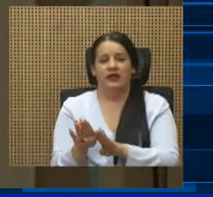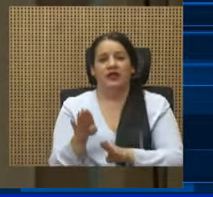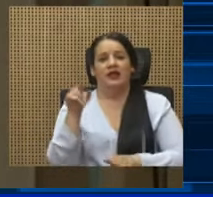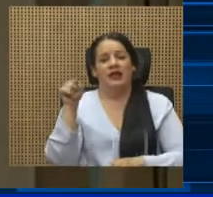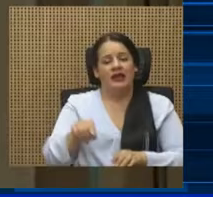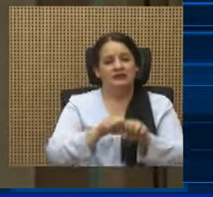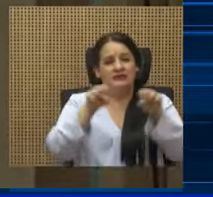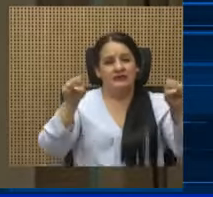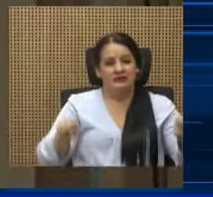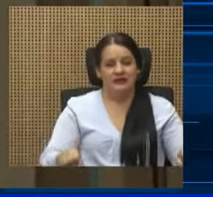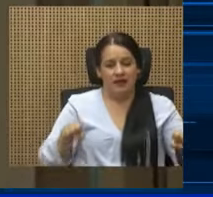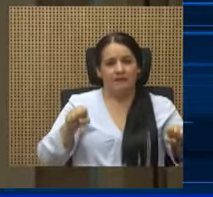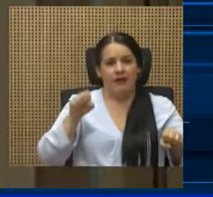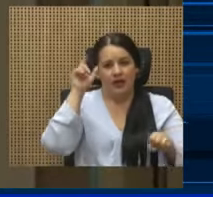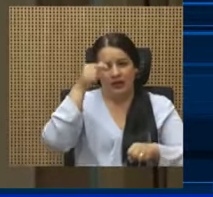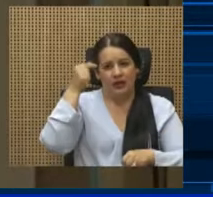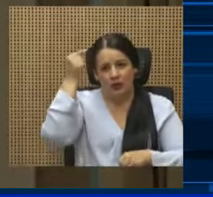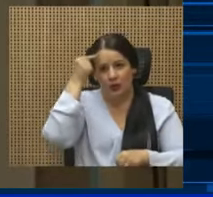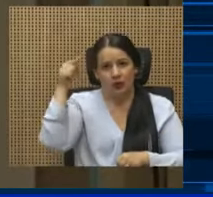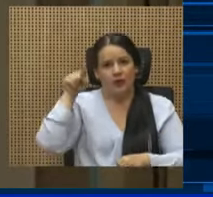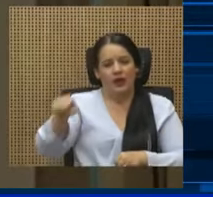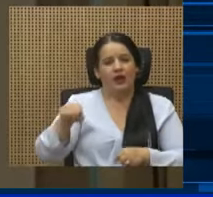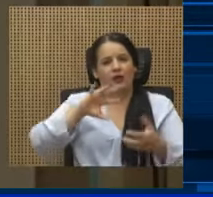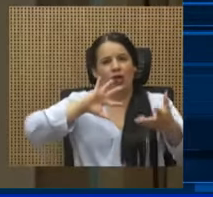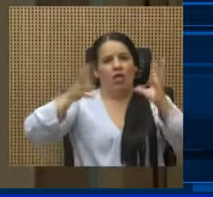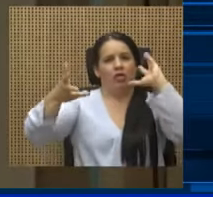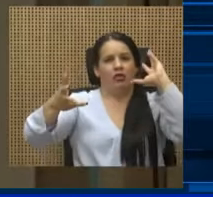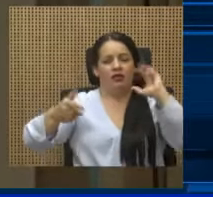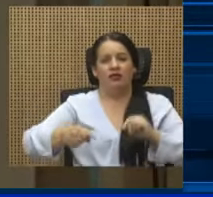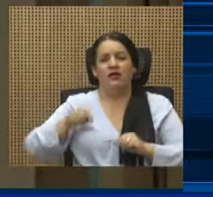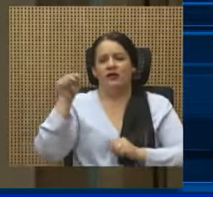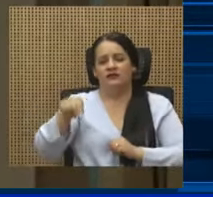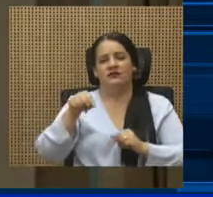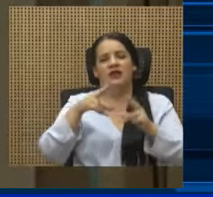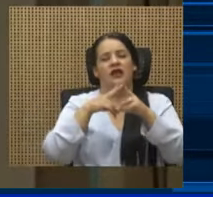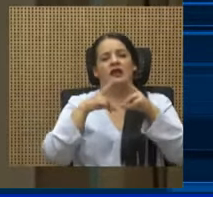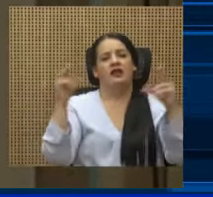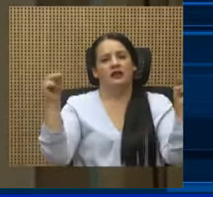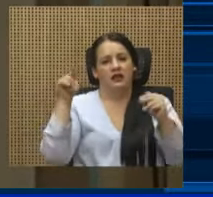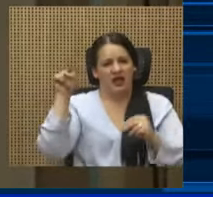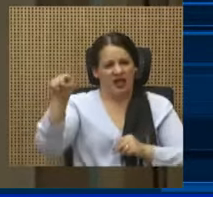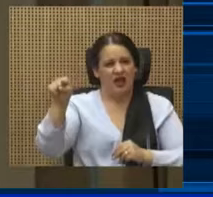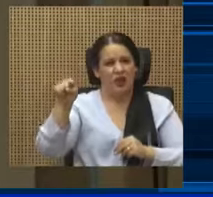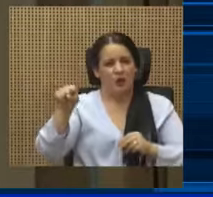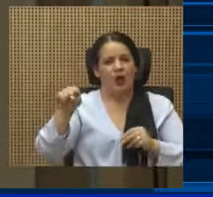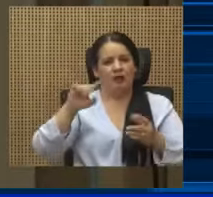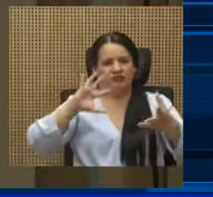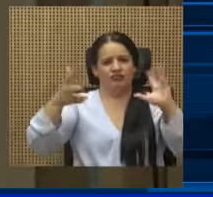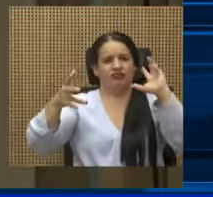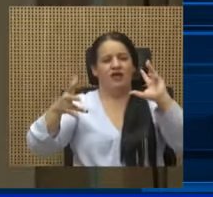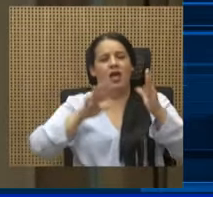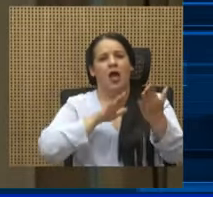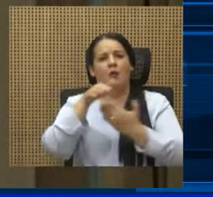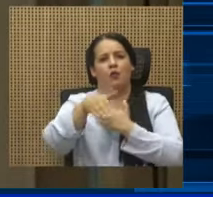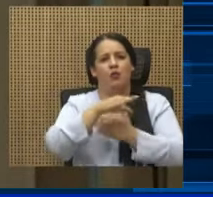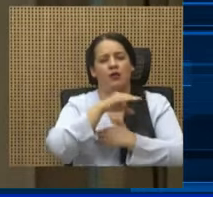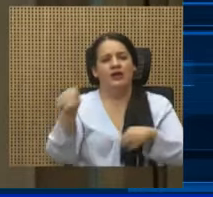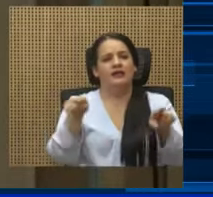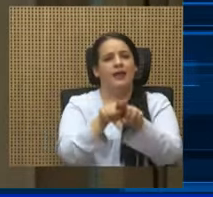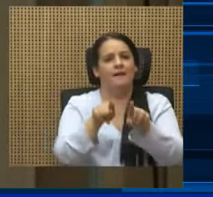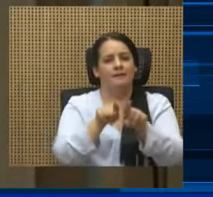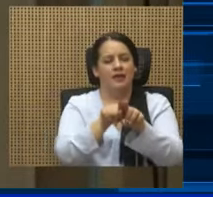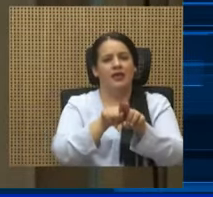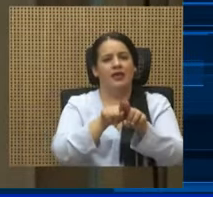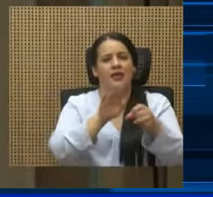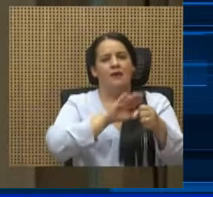estatal extorsivo, porque eso es lo que es el gobierno de Nicaragua, un aparato estatal extorsivo, abusivo y